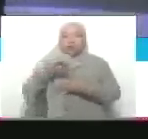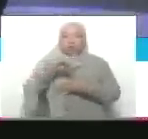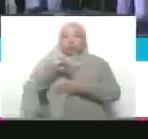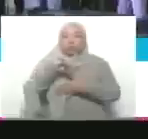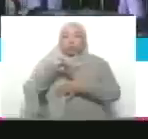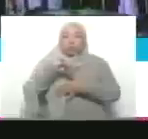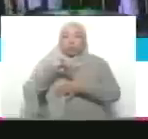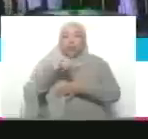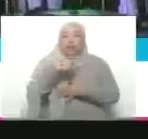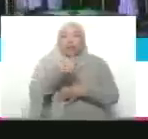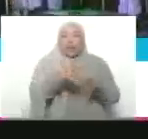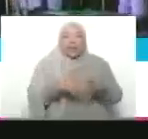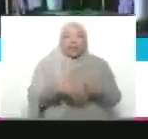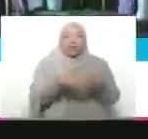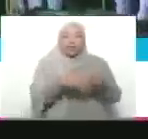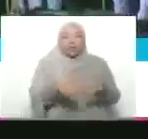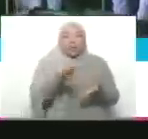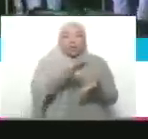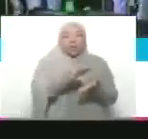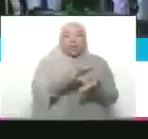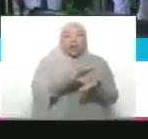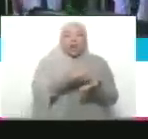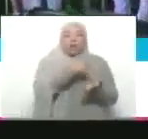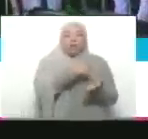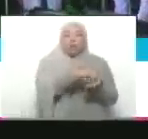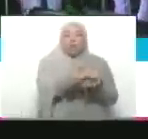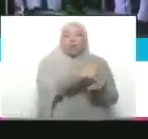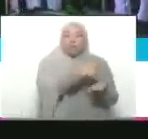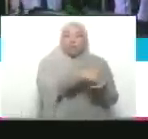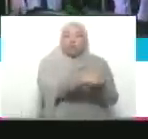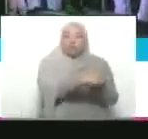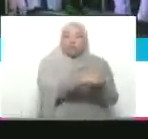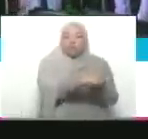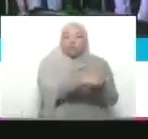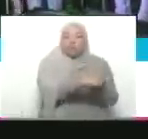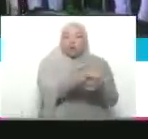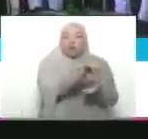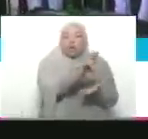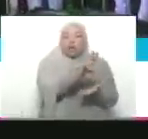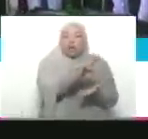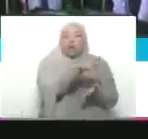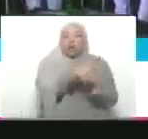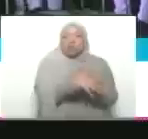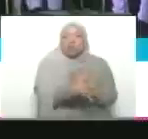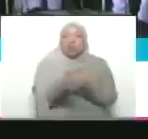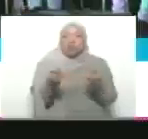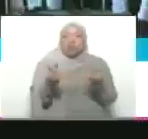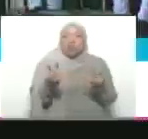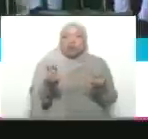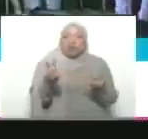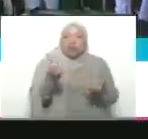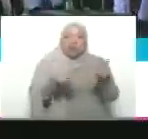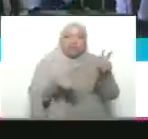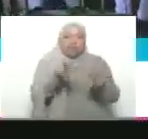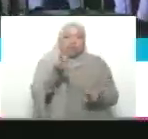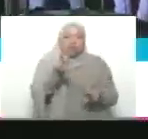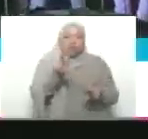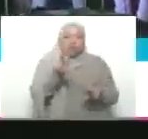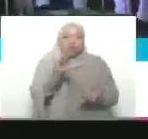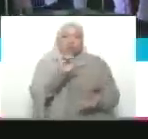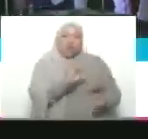ciudad de Nueva York estaba naciendo una una nueva expresión corriente una expresión que unía